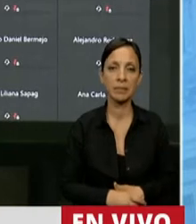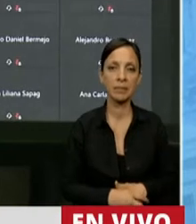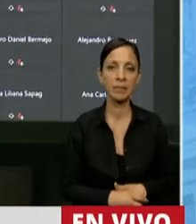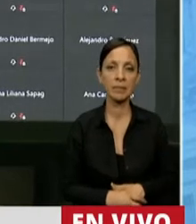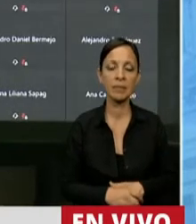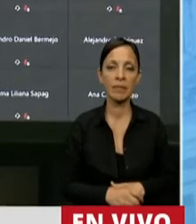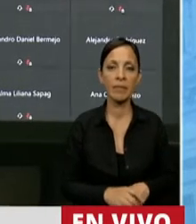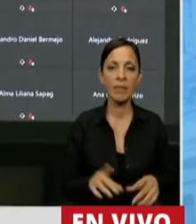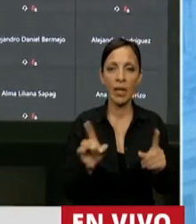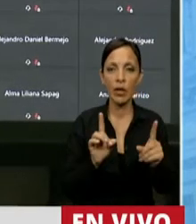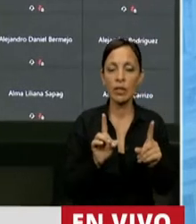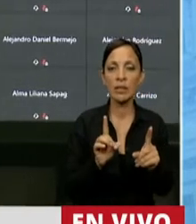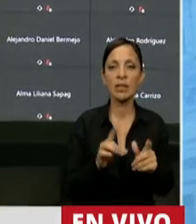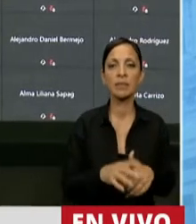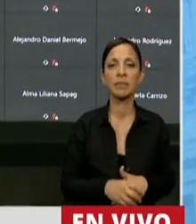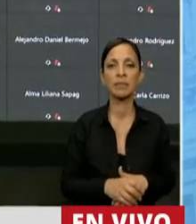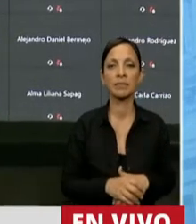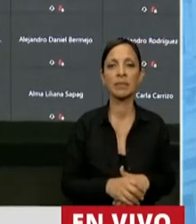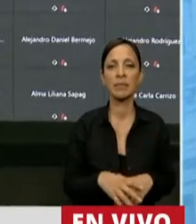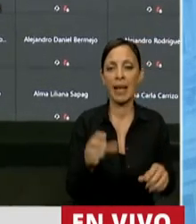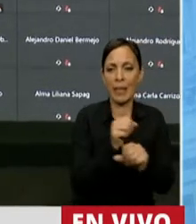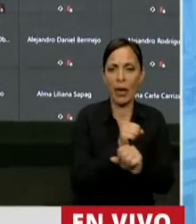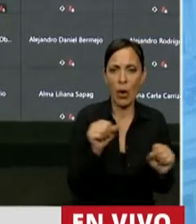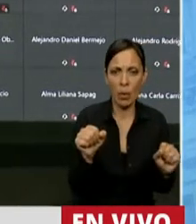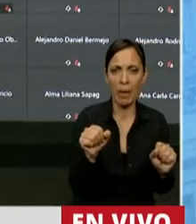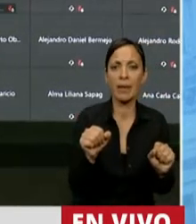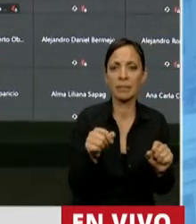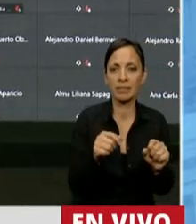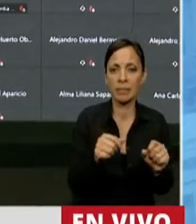Y no solamente lo hicieron de un día para el otro,